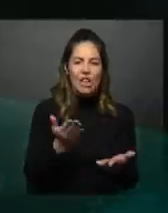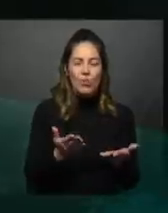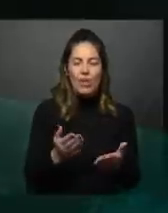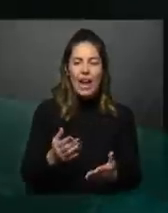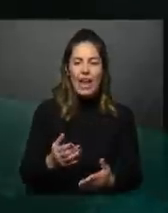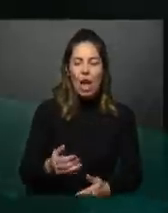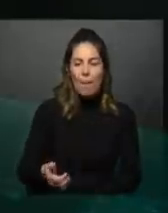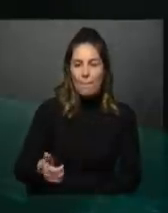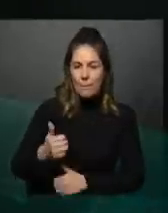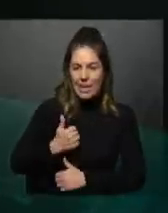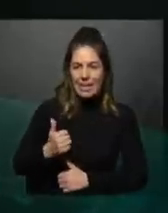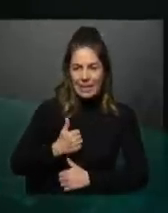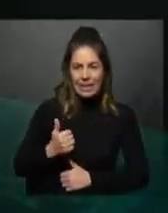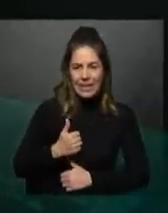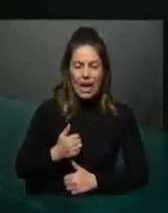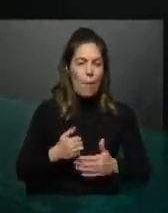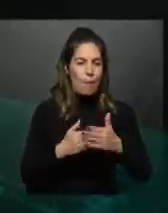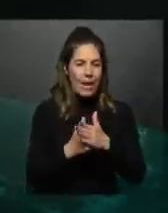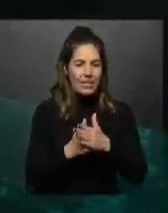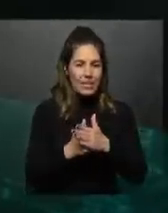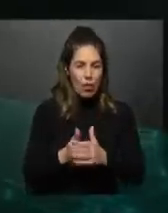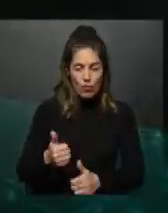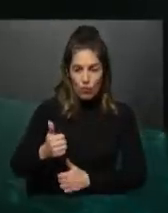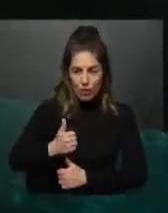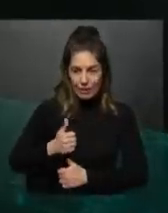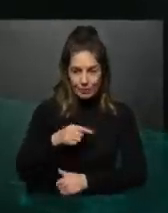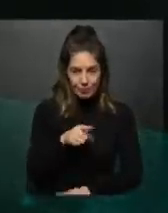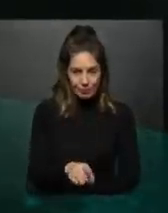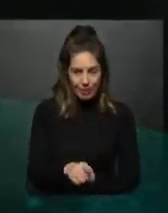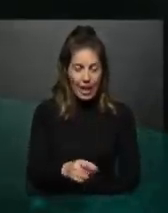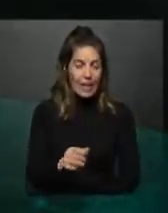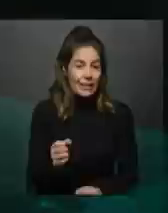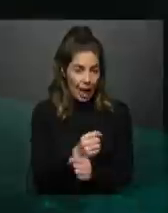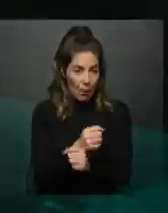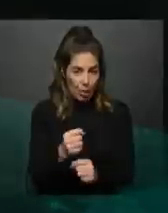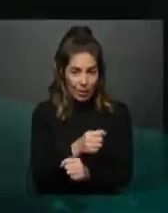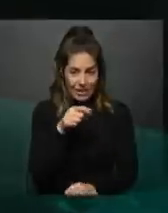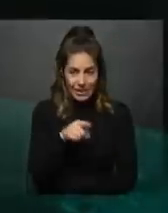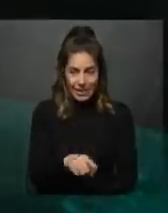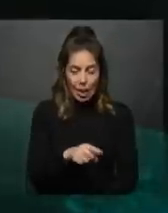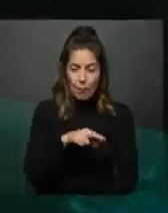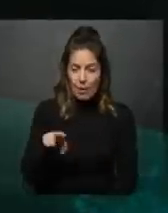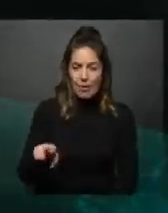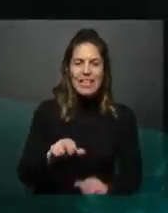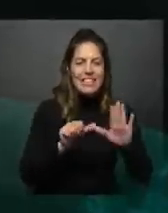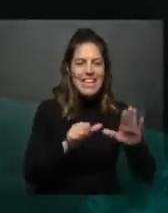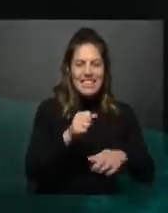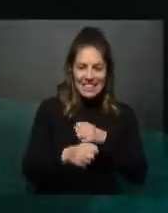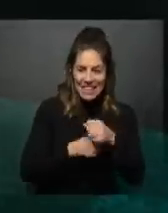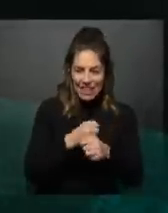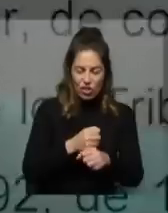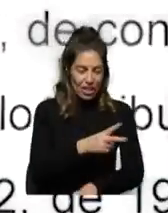máximo órgano jurisdiccional de las fuerzas armadas Sí en caso de aprobarse su Venia permanecerá seis años en el